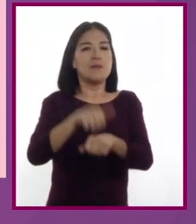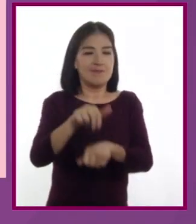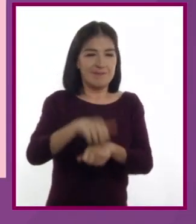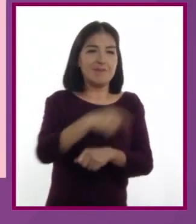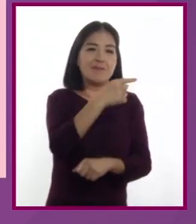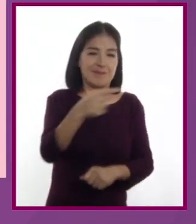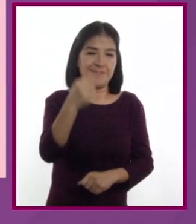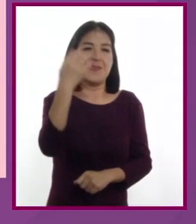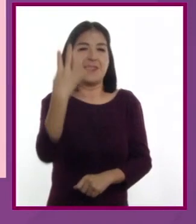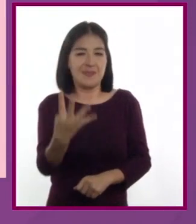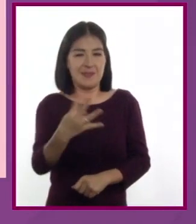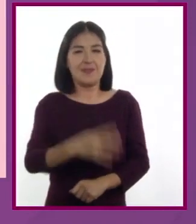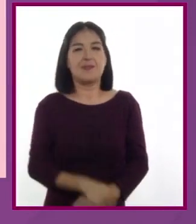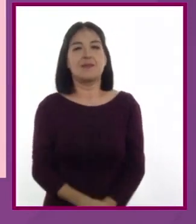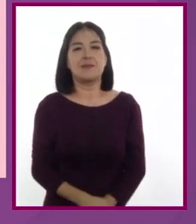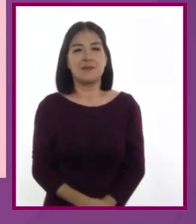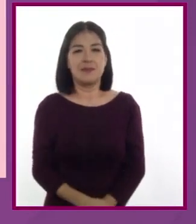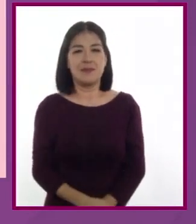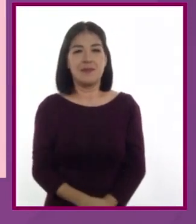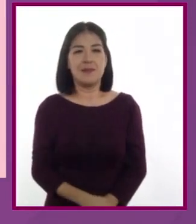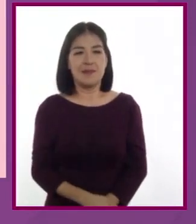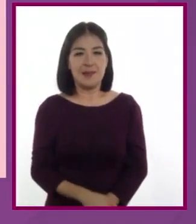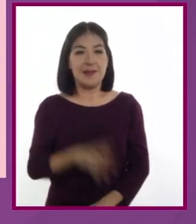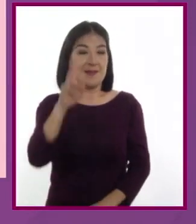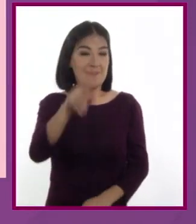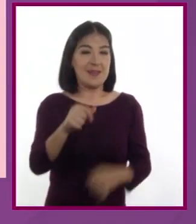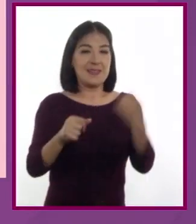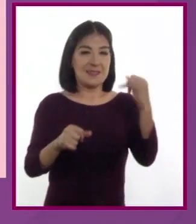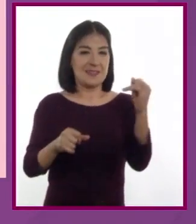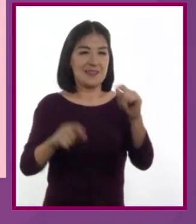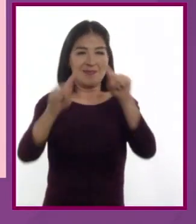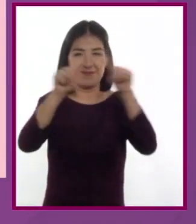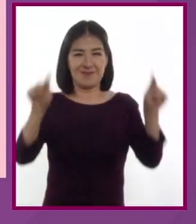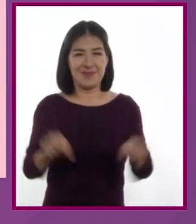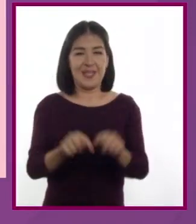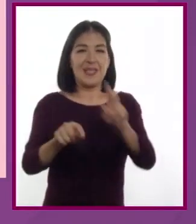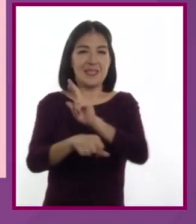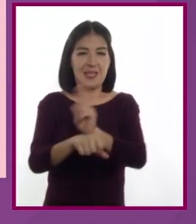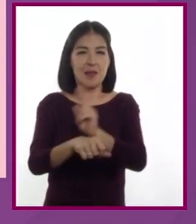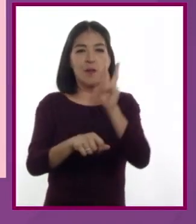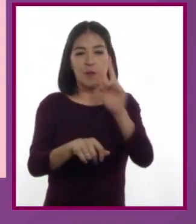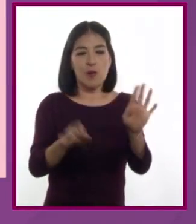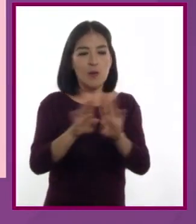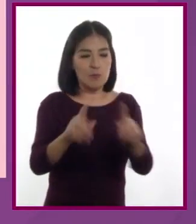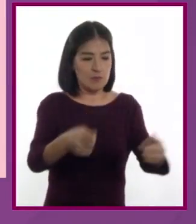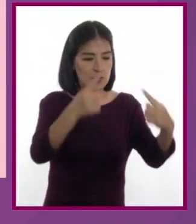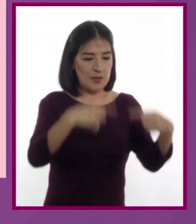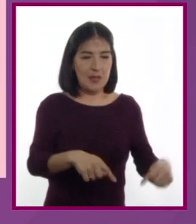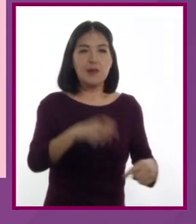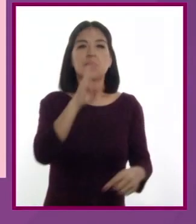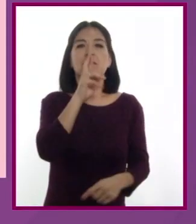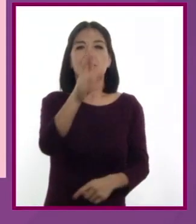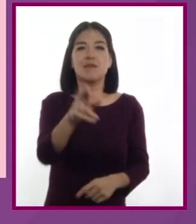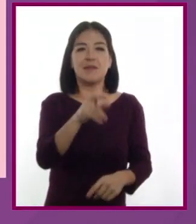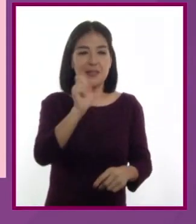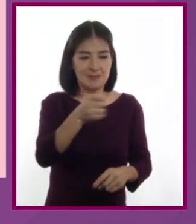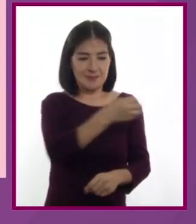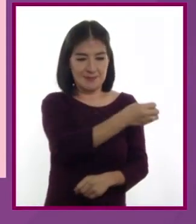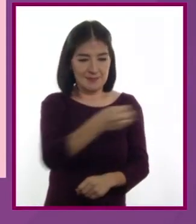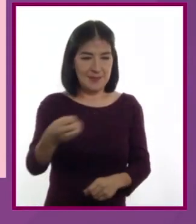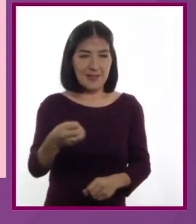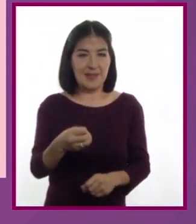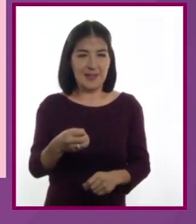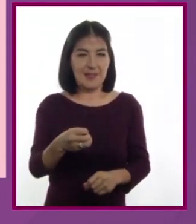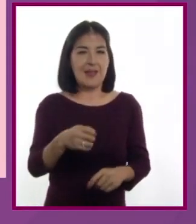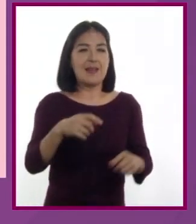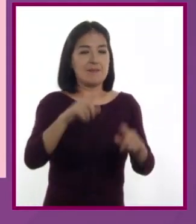negativo. A la izquierda de la pantalla podemos ver la comprobación del resultado. Como